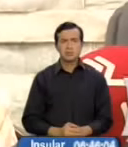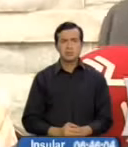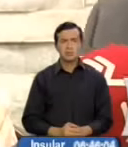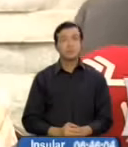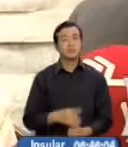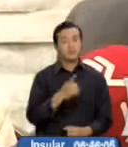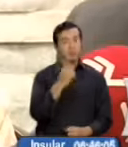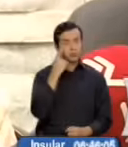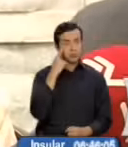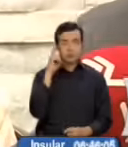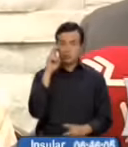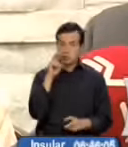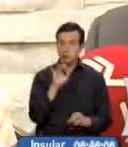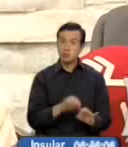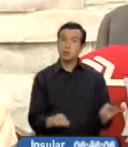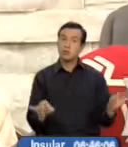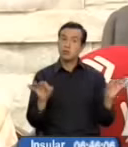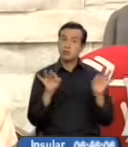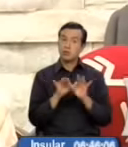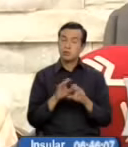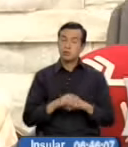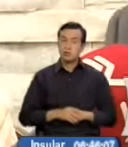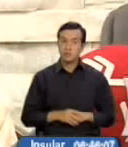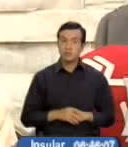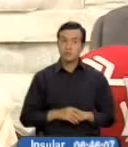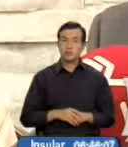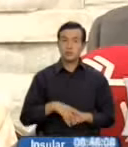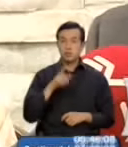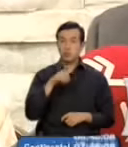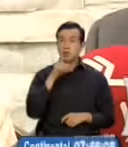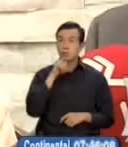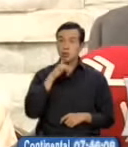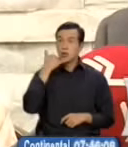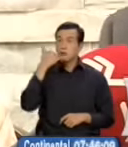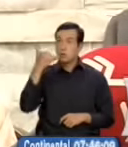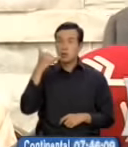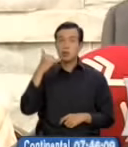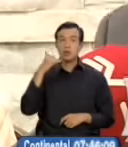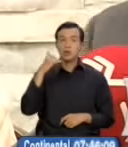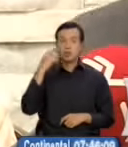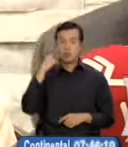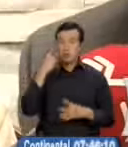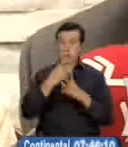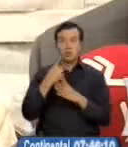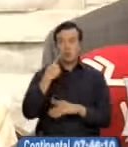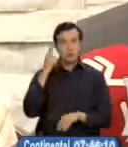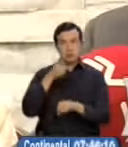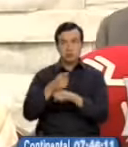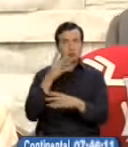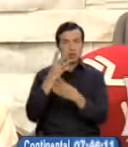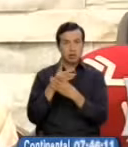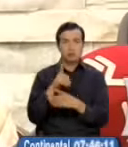Eso también tiene que investigarse. Y el que recibió la llamada en este diario tiene que responder